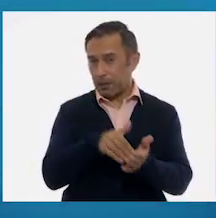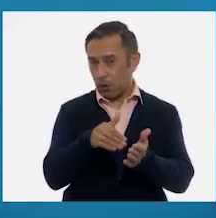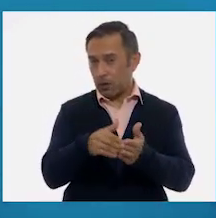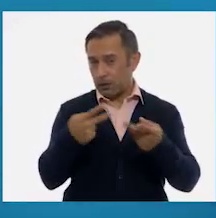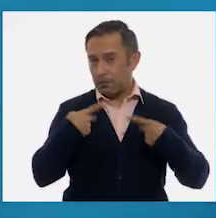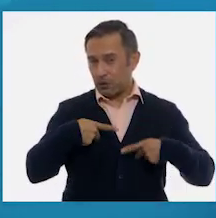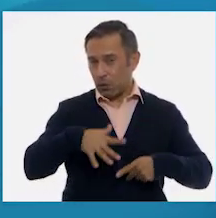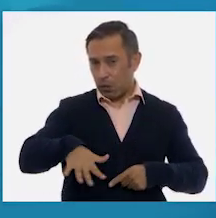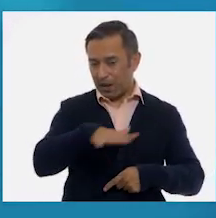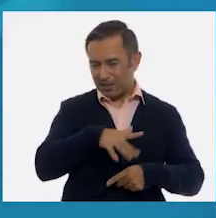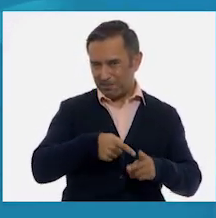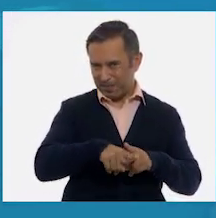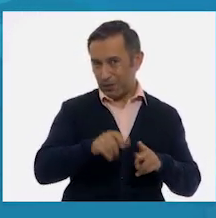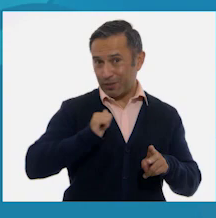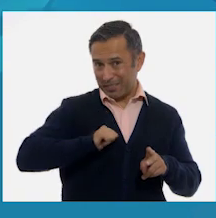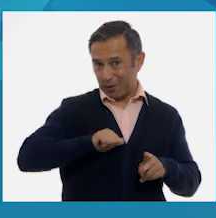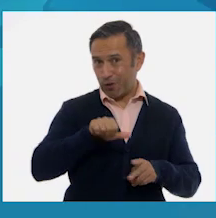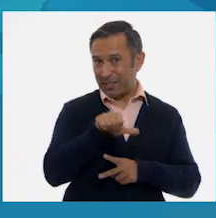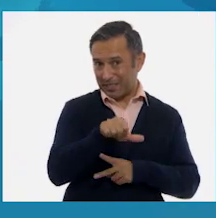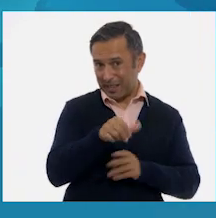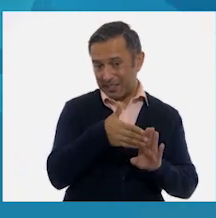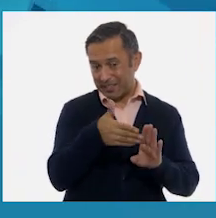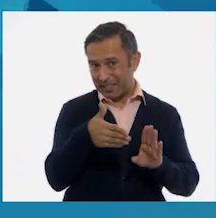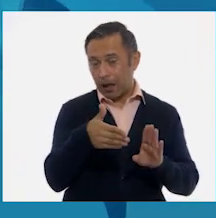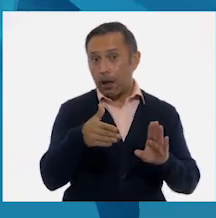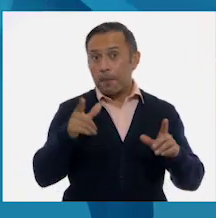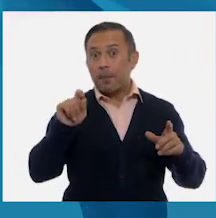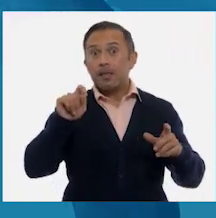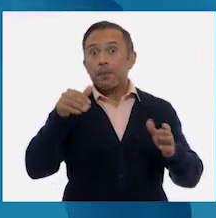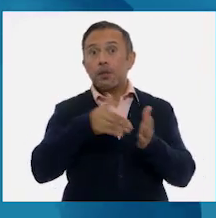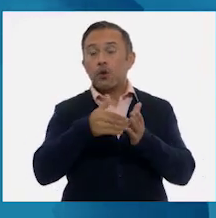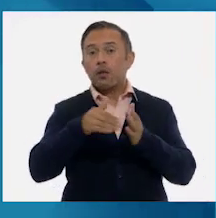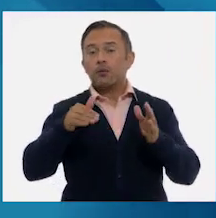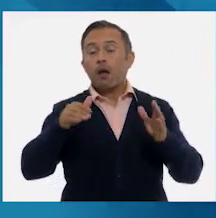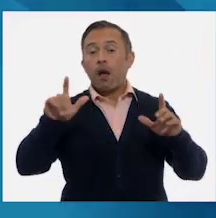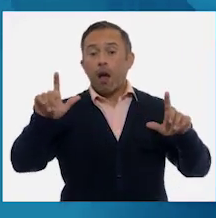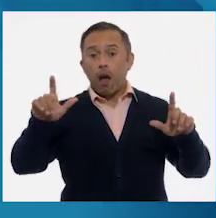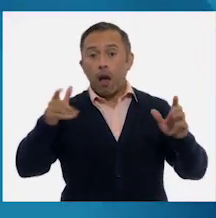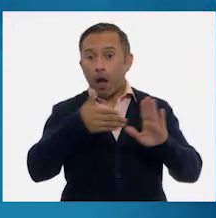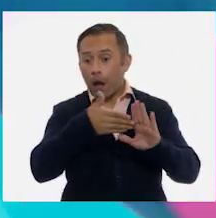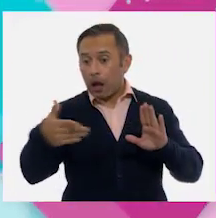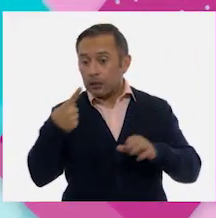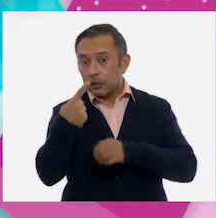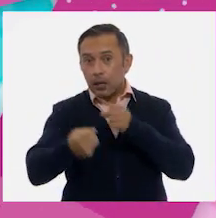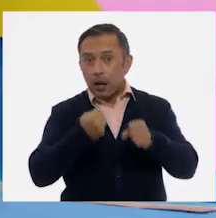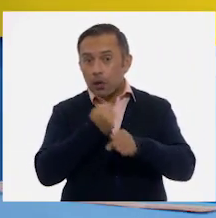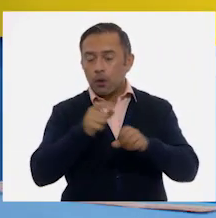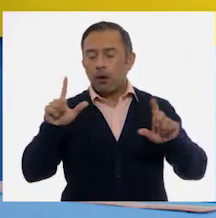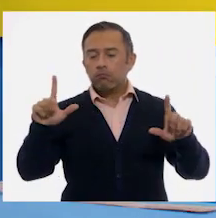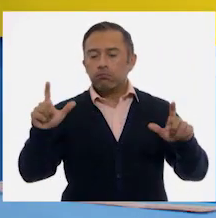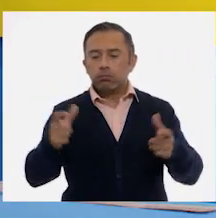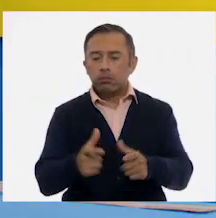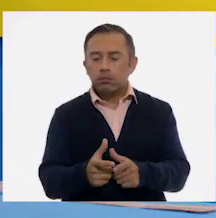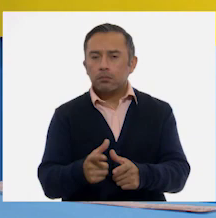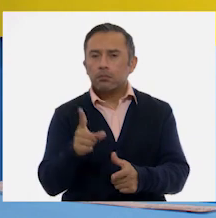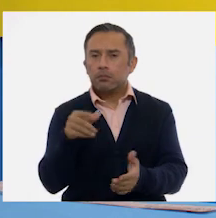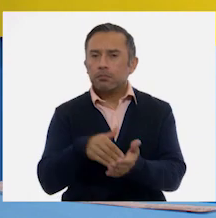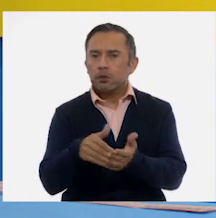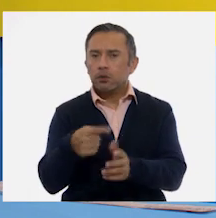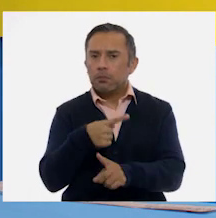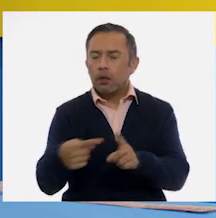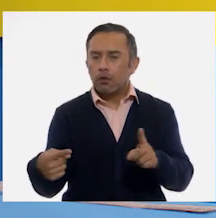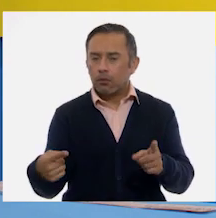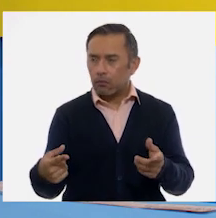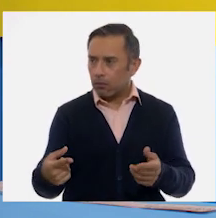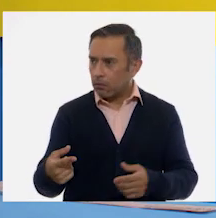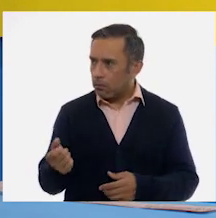siglo XVI, terminaron siendo 1,5 millones a finales de ese siglo. Uy, ¿en serio? O